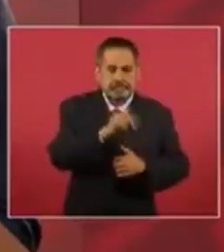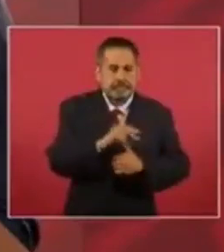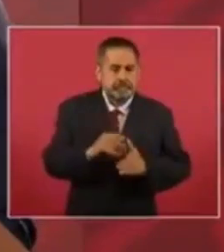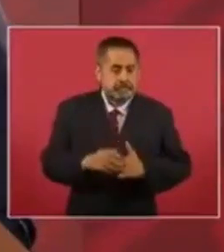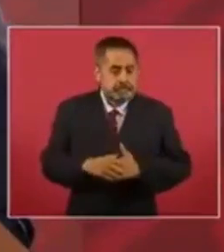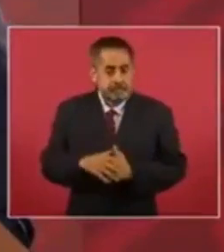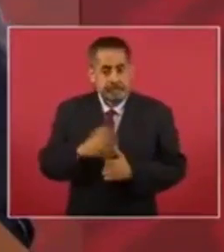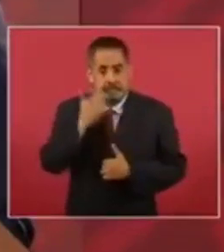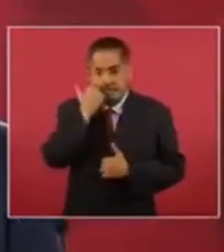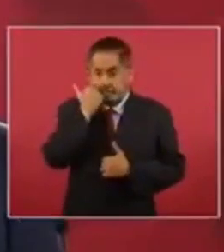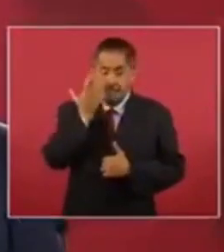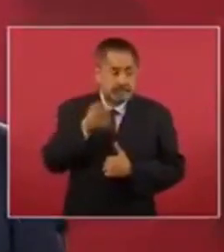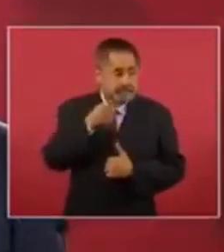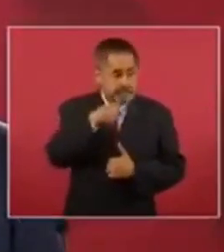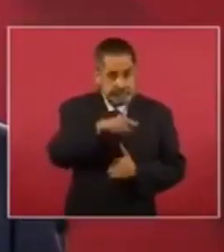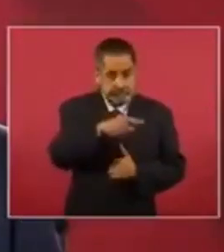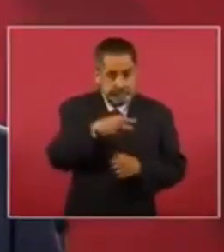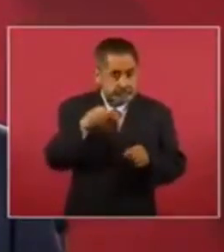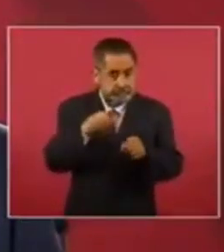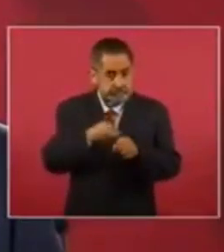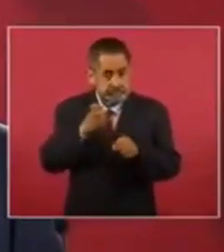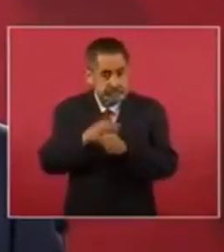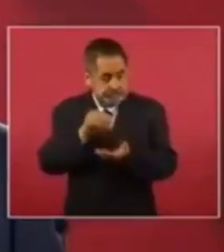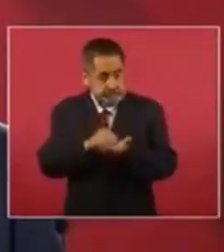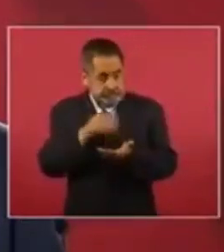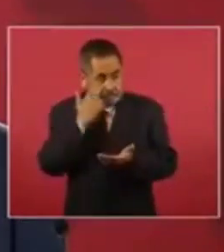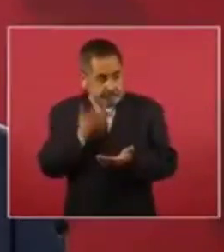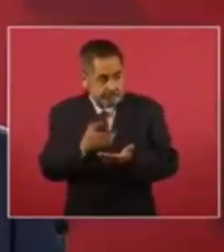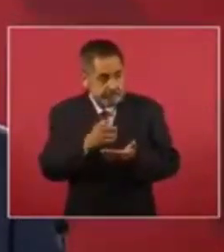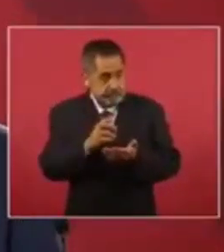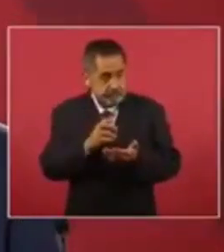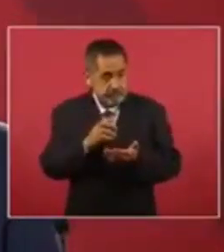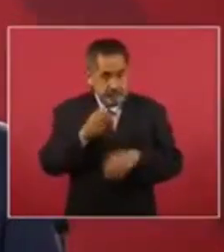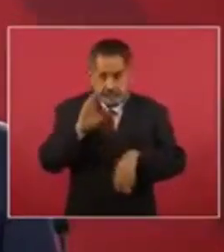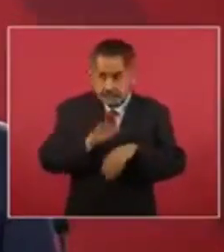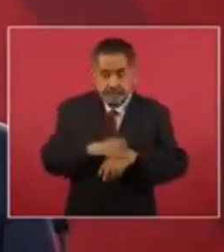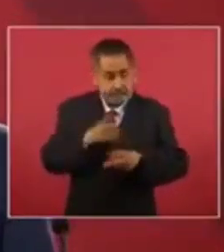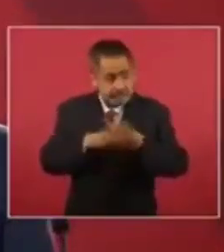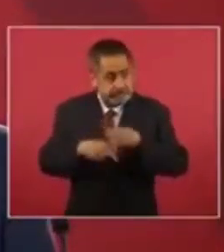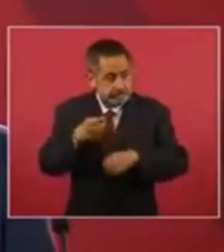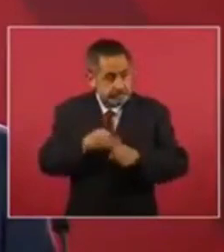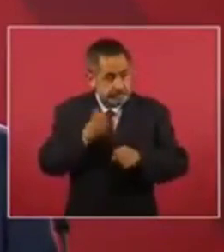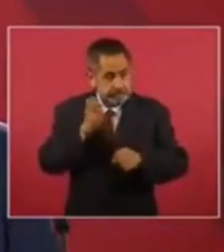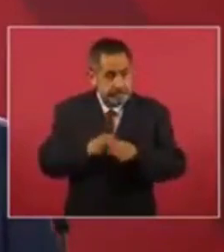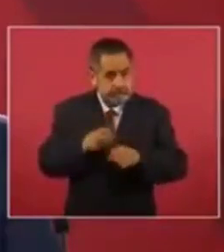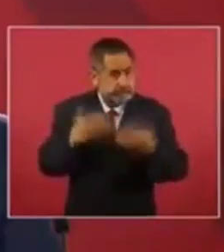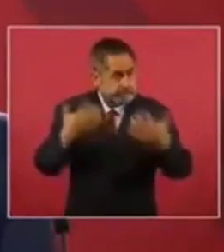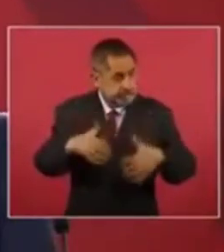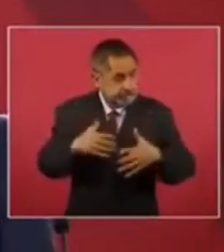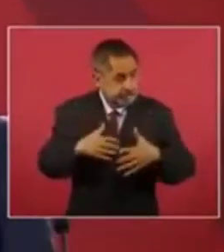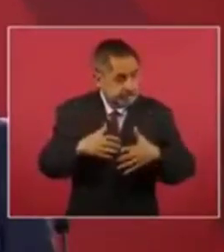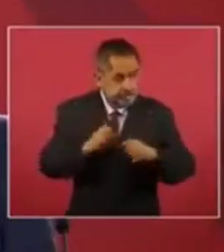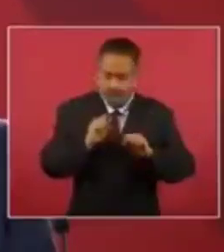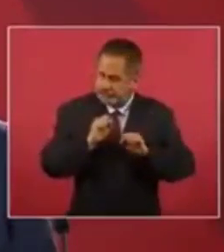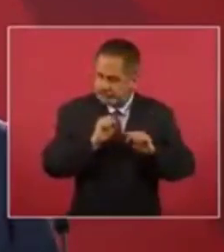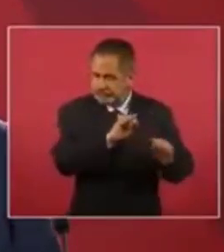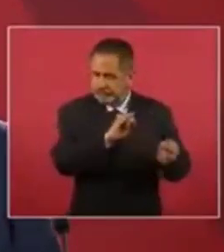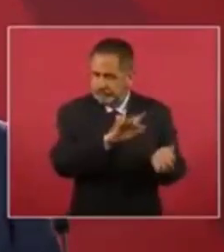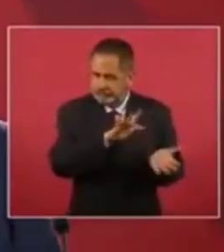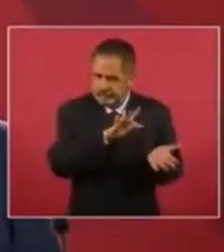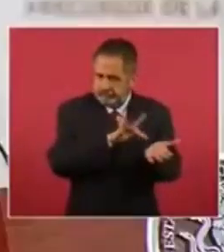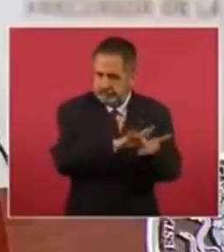Quieren seguir produciendo cerveza, aumentando la producción, todo el apoyo